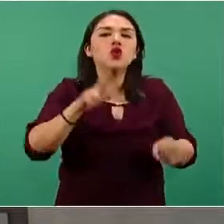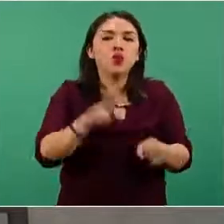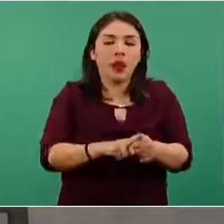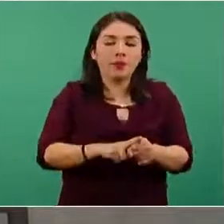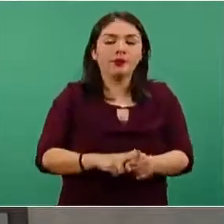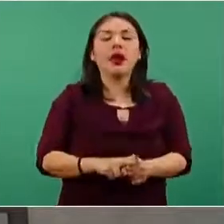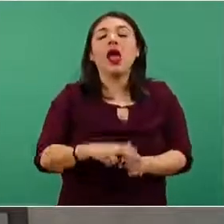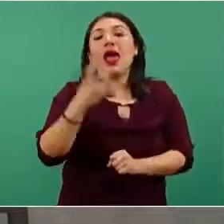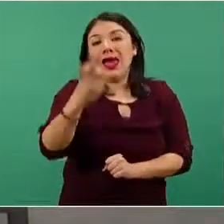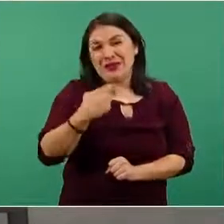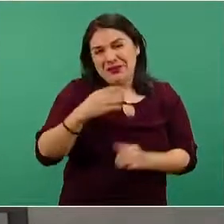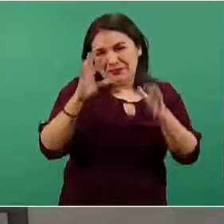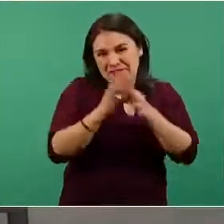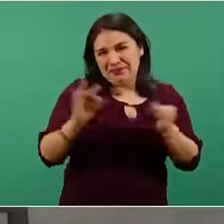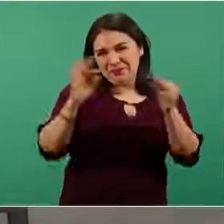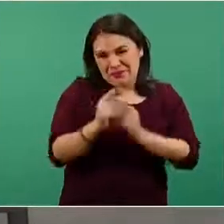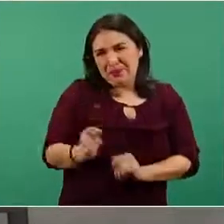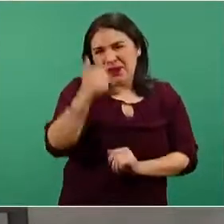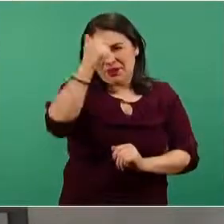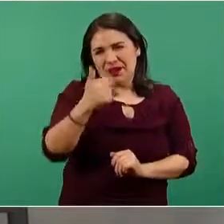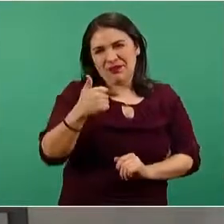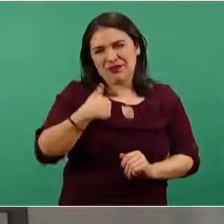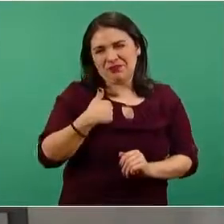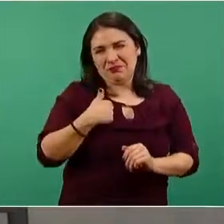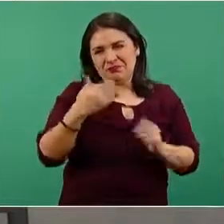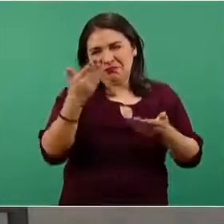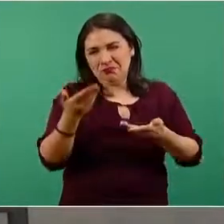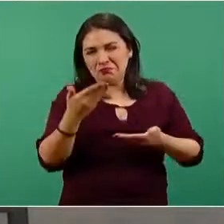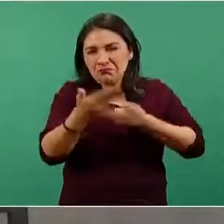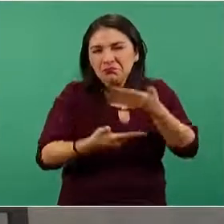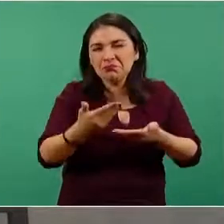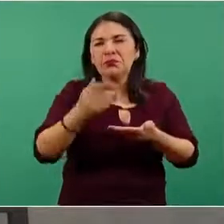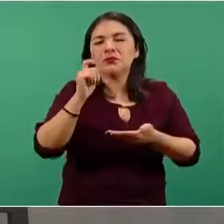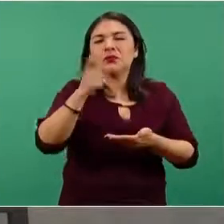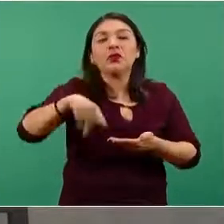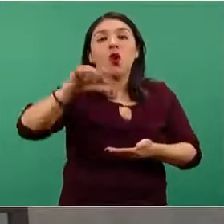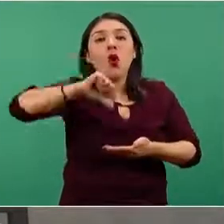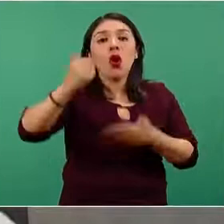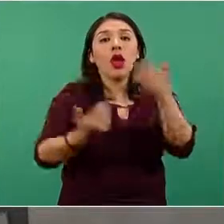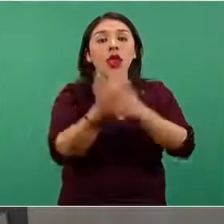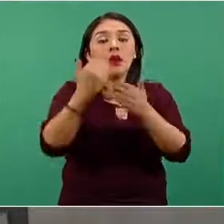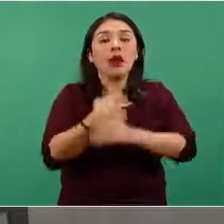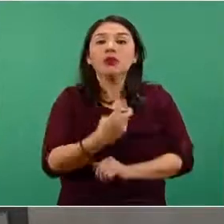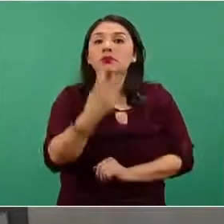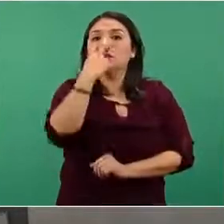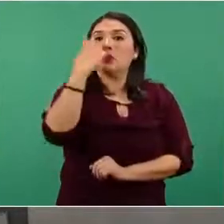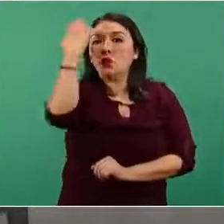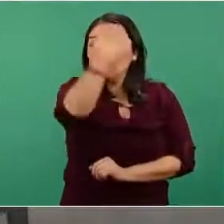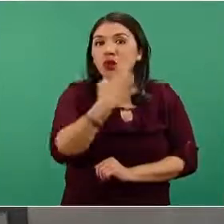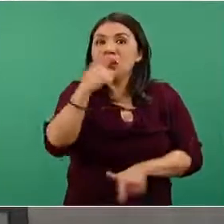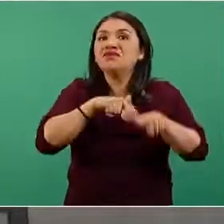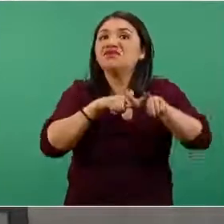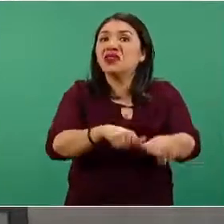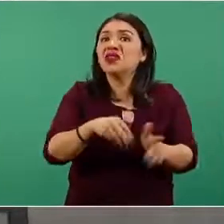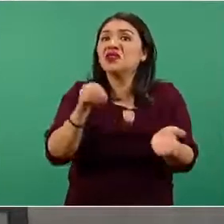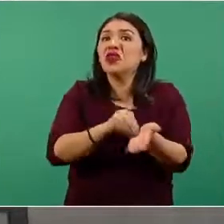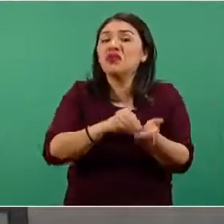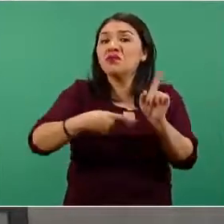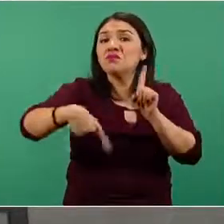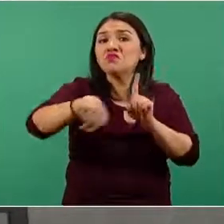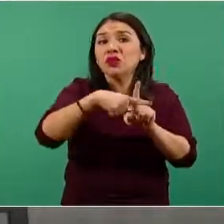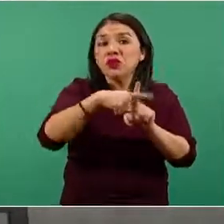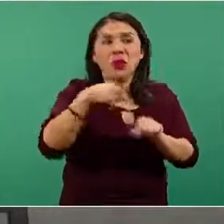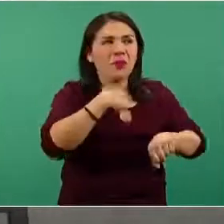pronto comenté hace rato en la introducción el hecho de que me hicieron una prueba esta mañana y que siguió saliendo positiva, me escribieron